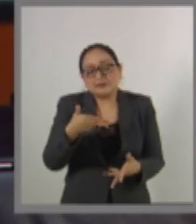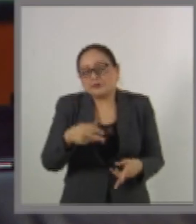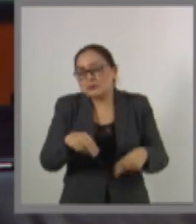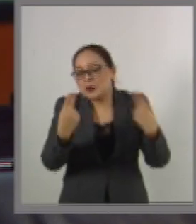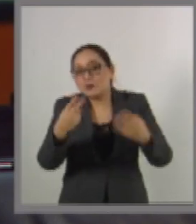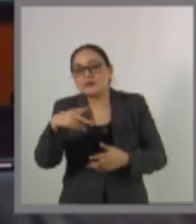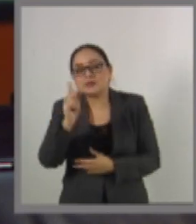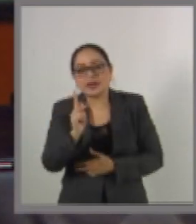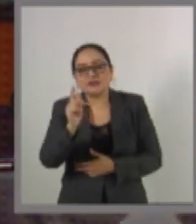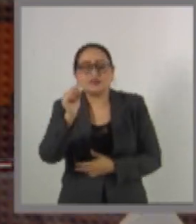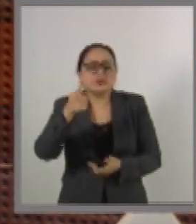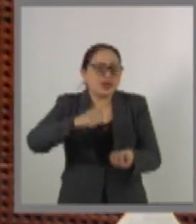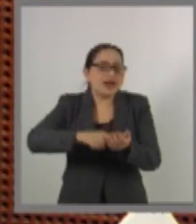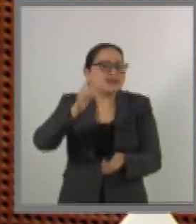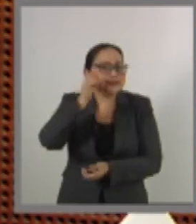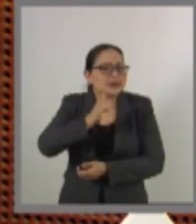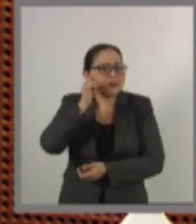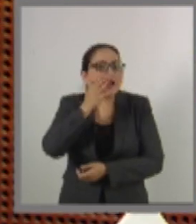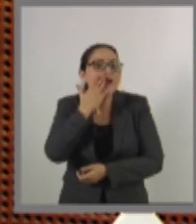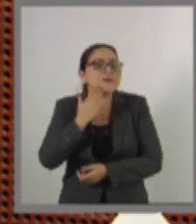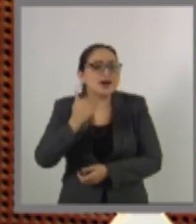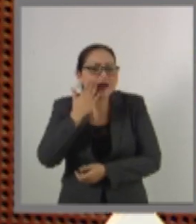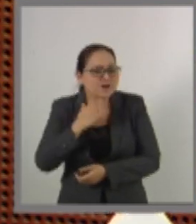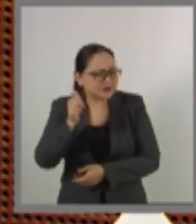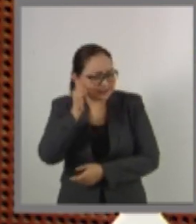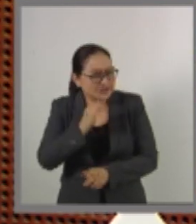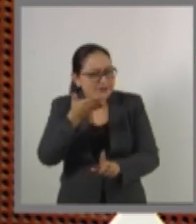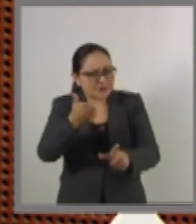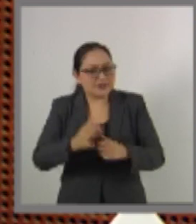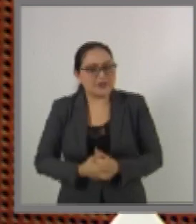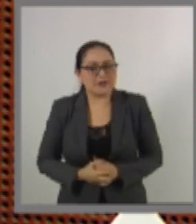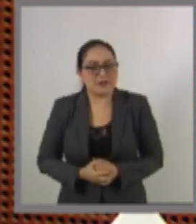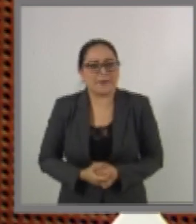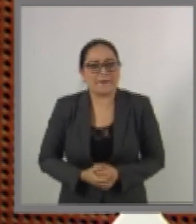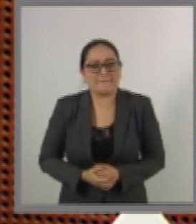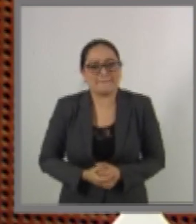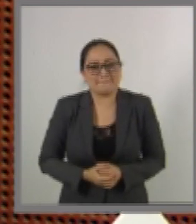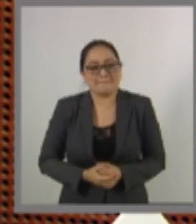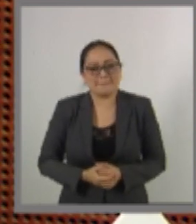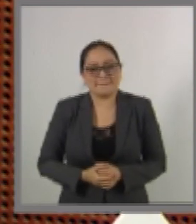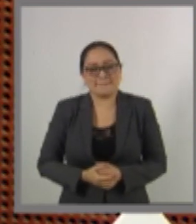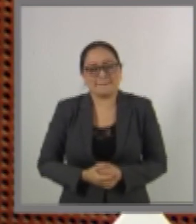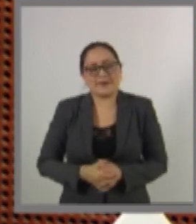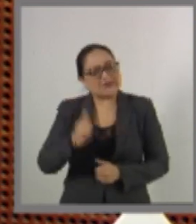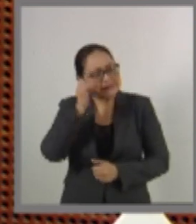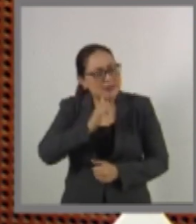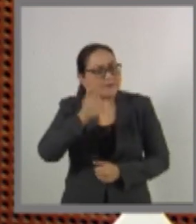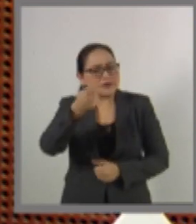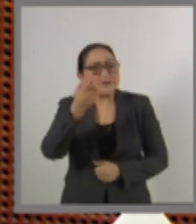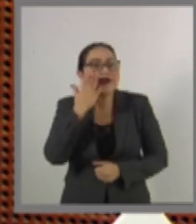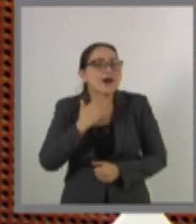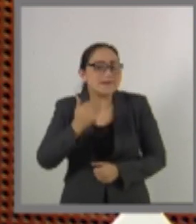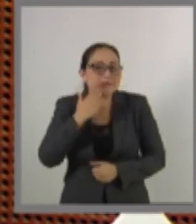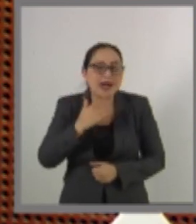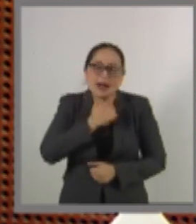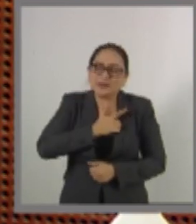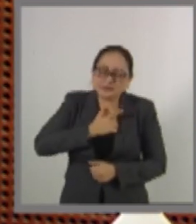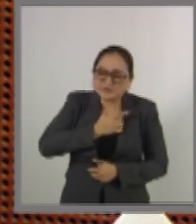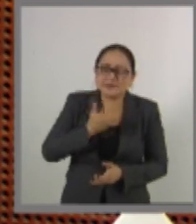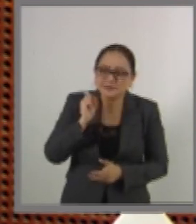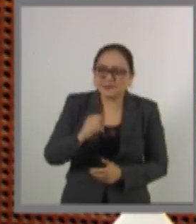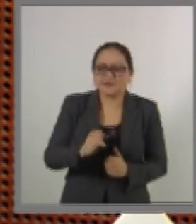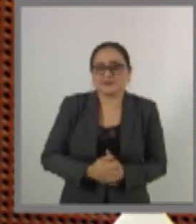pero siempre amables. Pero siempre amables, ¿eh? Pero siempre amables, siempre con mucho gusto, Miguel.